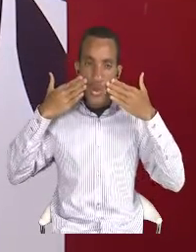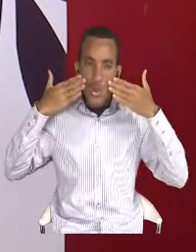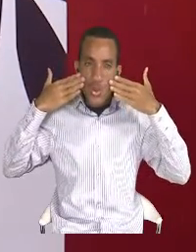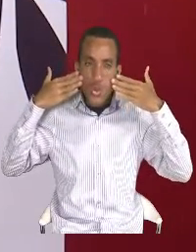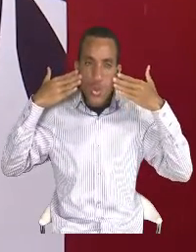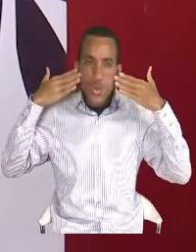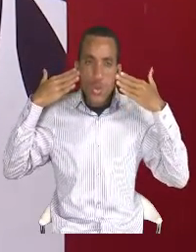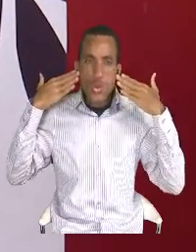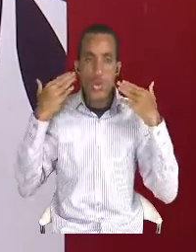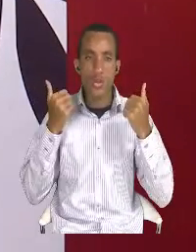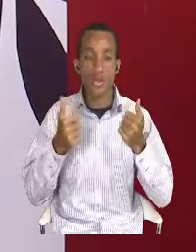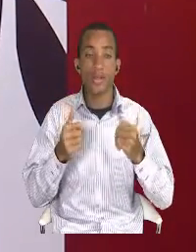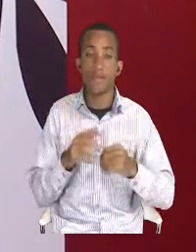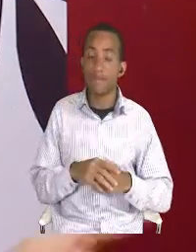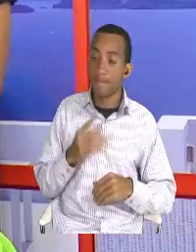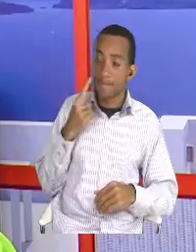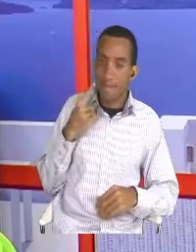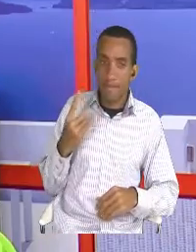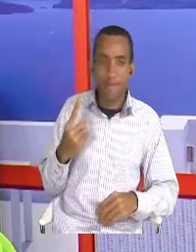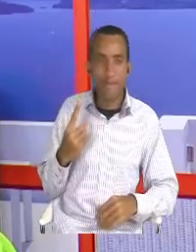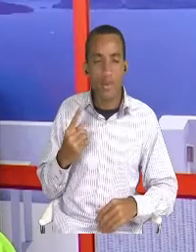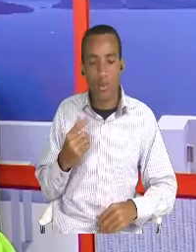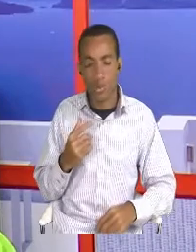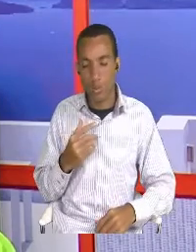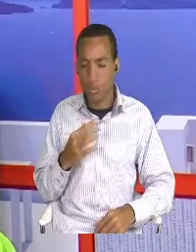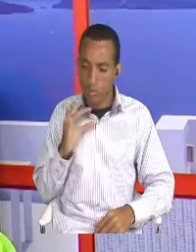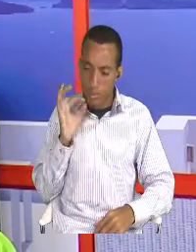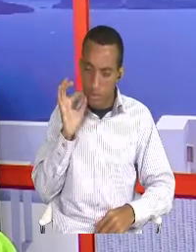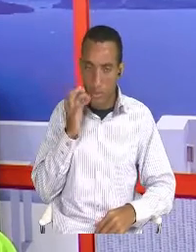Eso se está viendo delicioso. Y lo mejor, saludable.